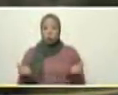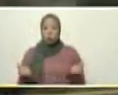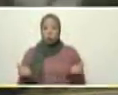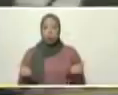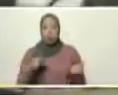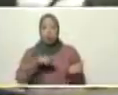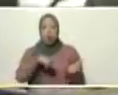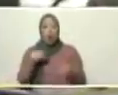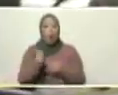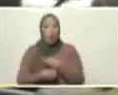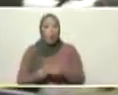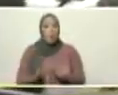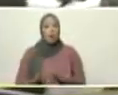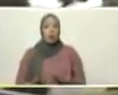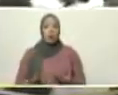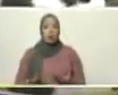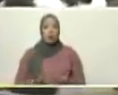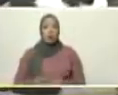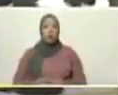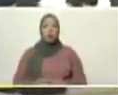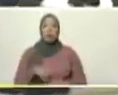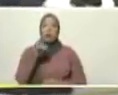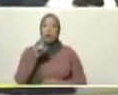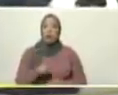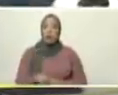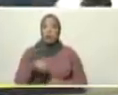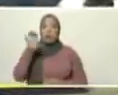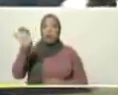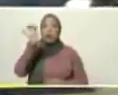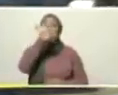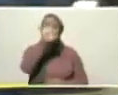Así lo hemos visto, pero también hemos visto